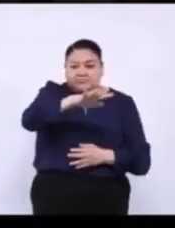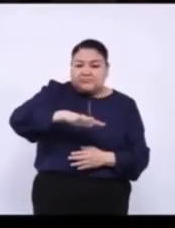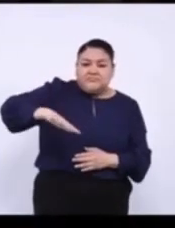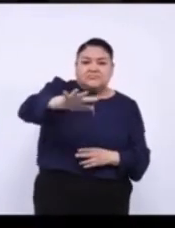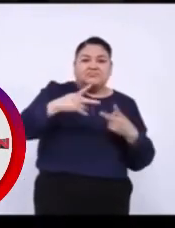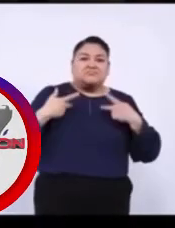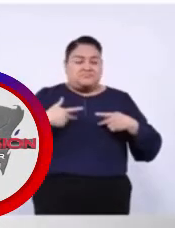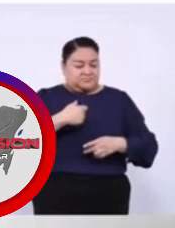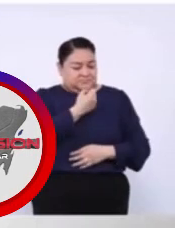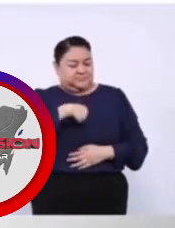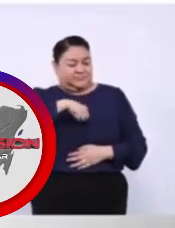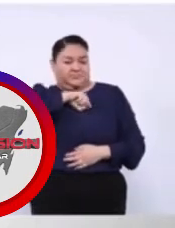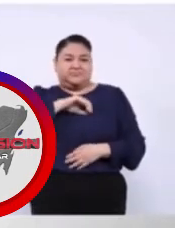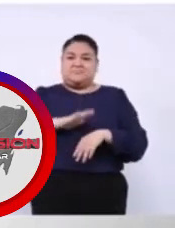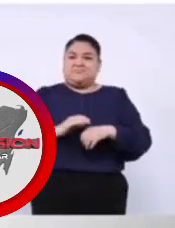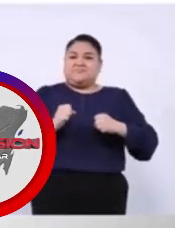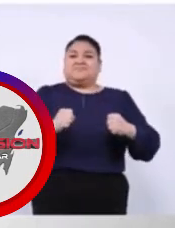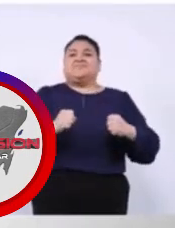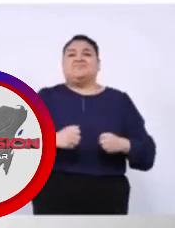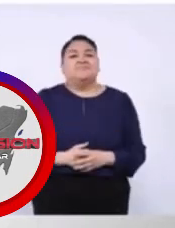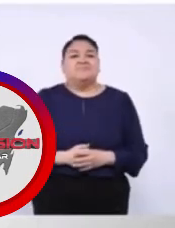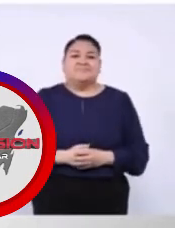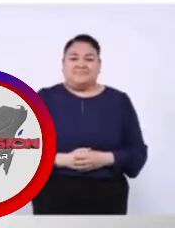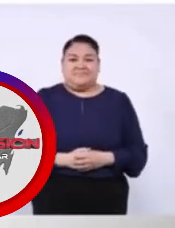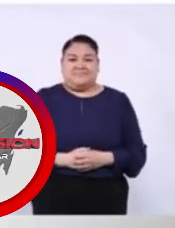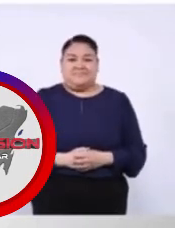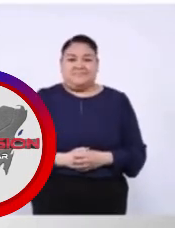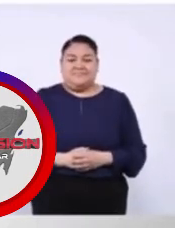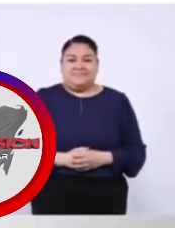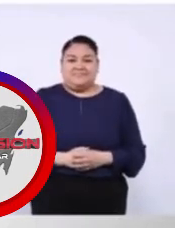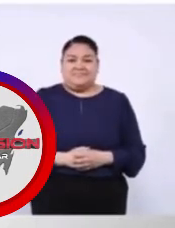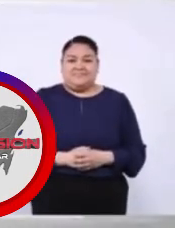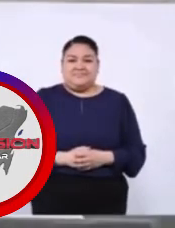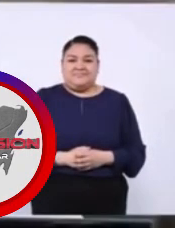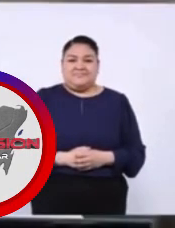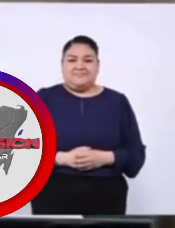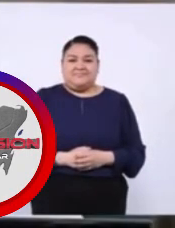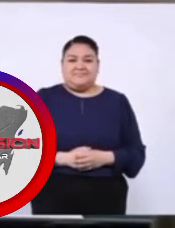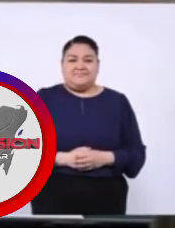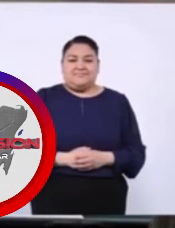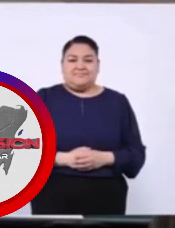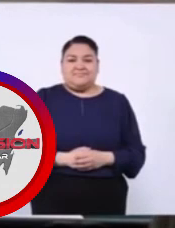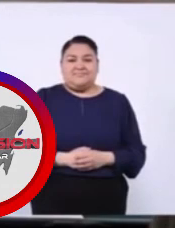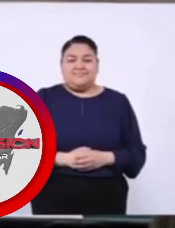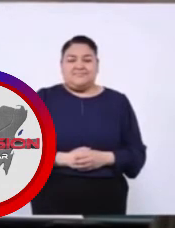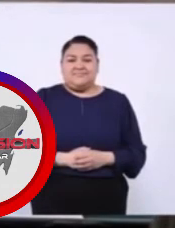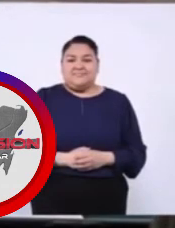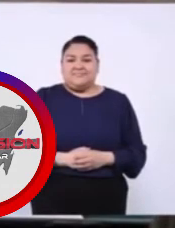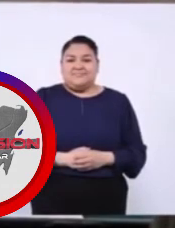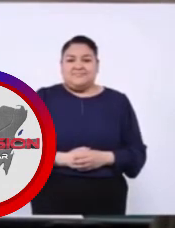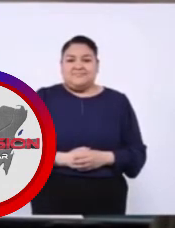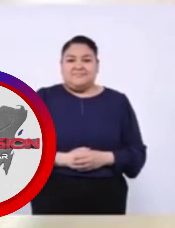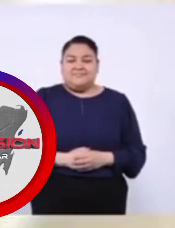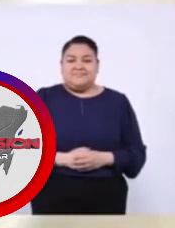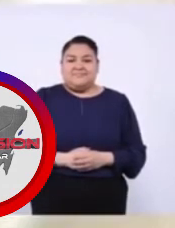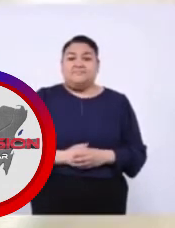aumento en los sentimientos de depresión en la población de 60 años y más, especialmente en aquellos que padecieron COVID-19, pues en